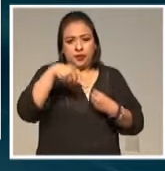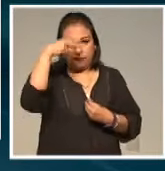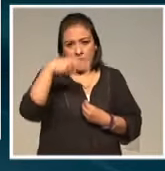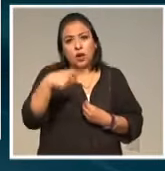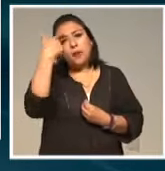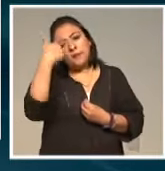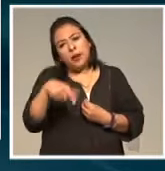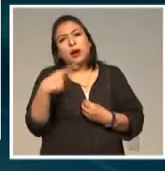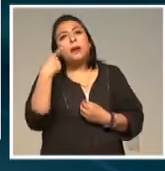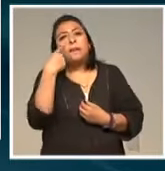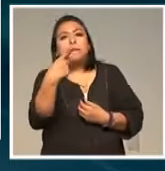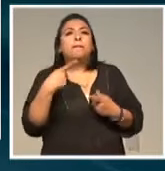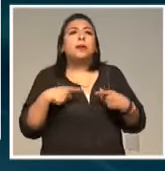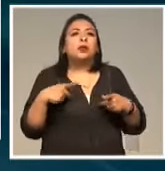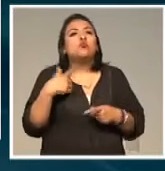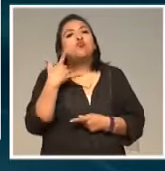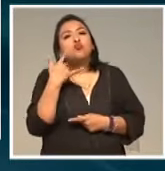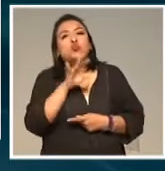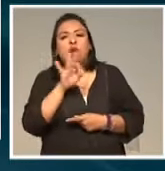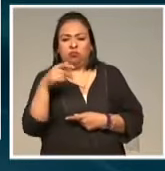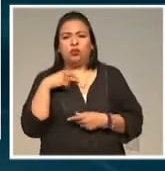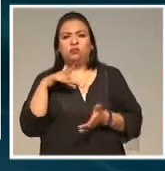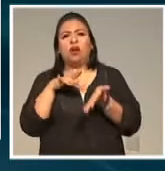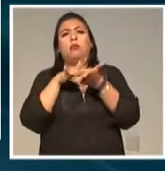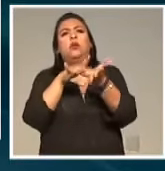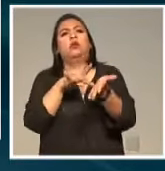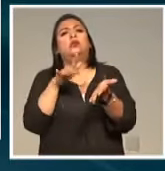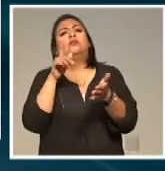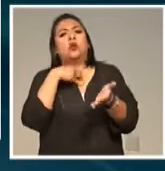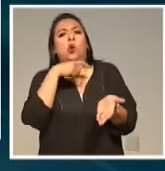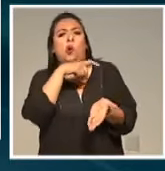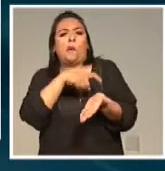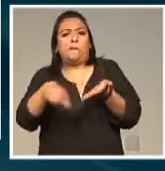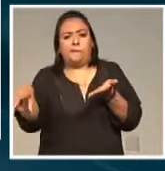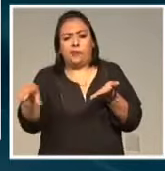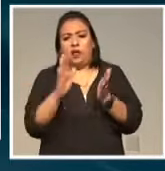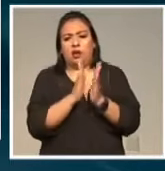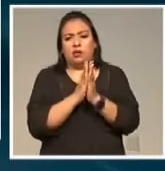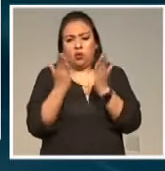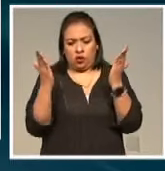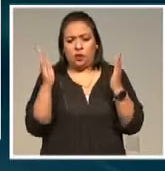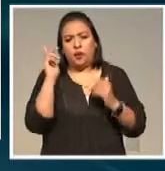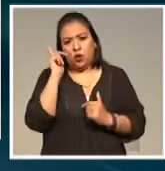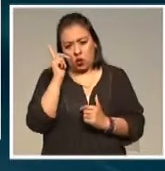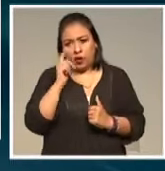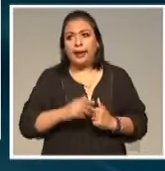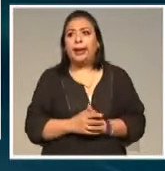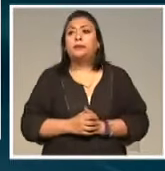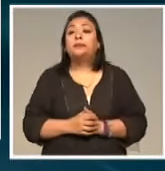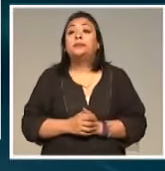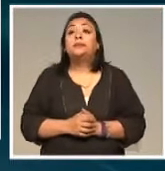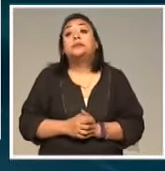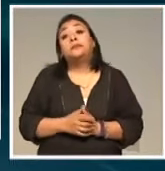gente pueda verlo y ojalá puedan sumarse a esta causa comprando tu catálogo. Y